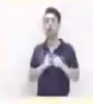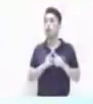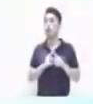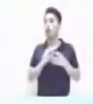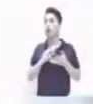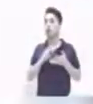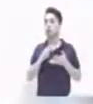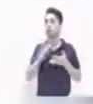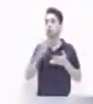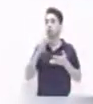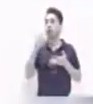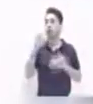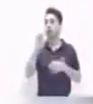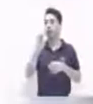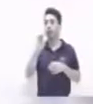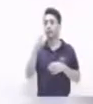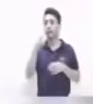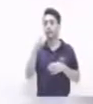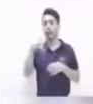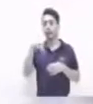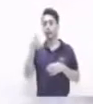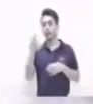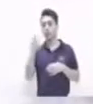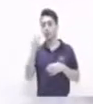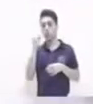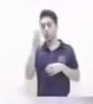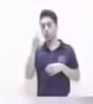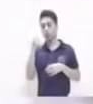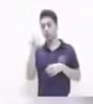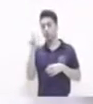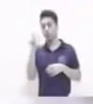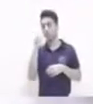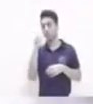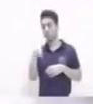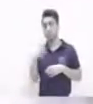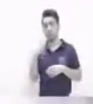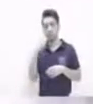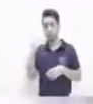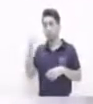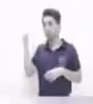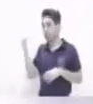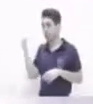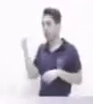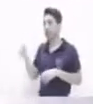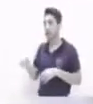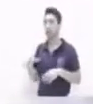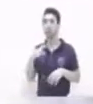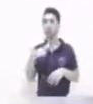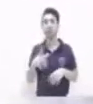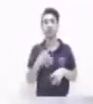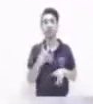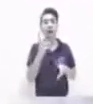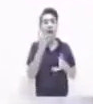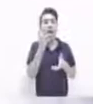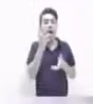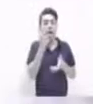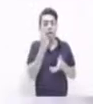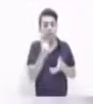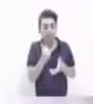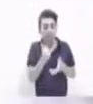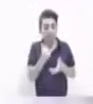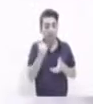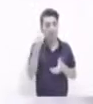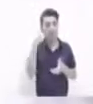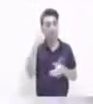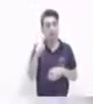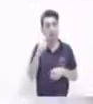evaporización. Este reactivo nos muestra o nos indica exactamente que hay una presencia ácida en